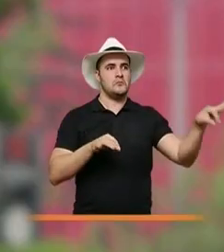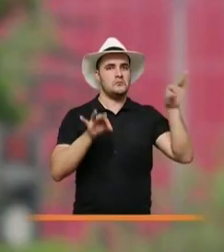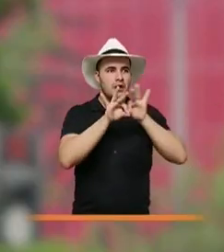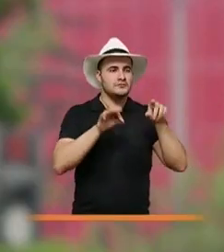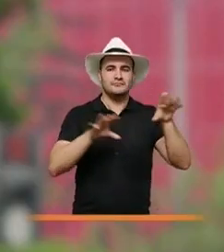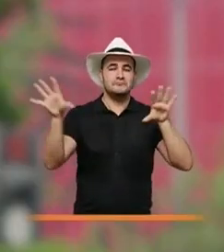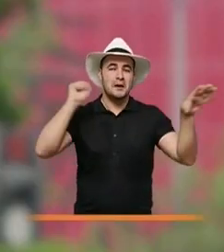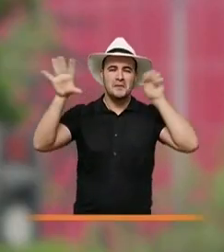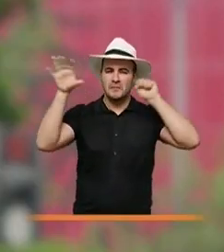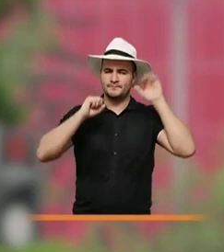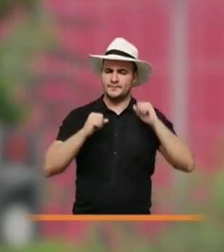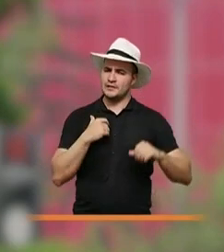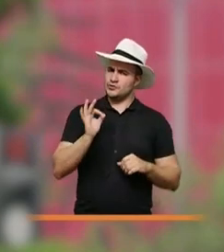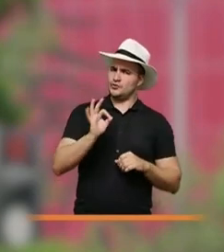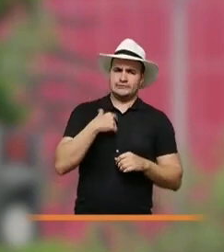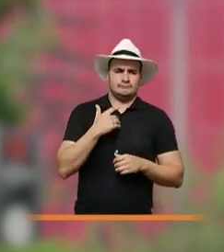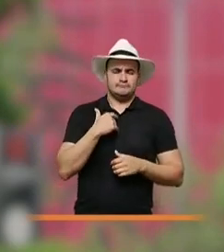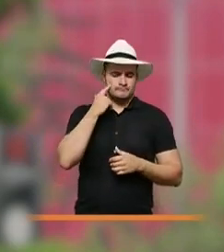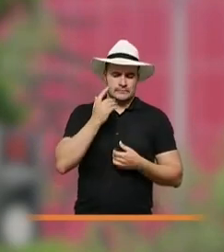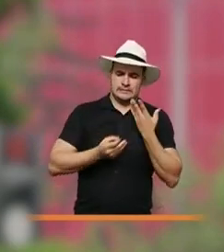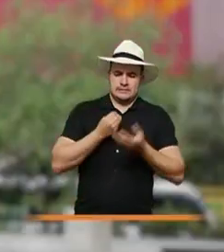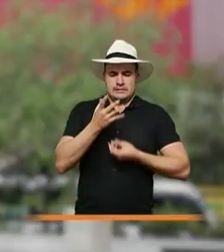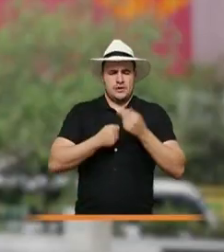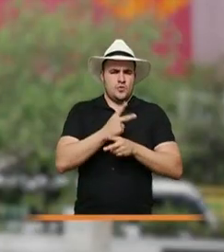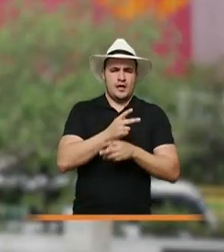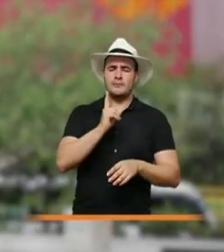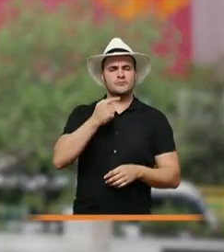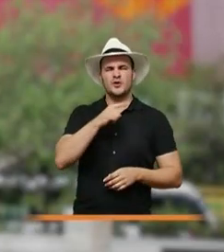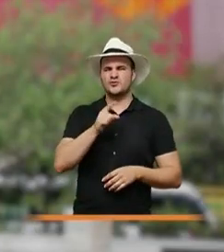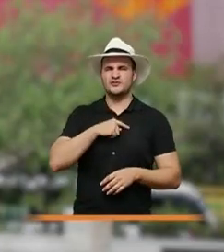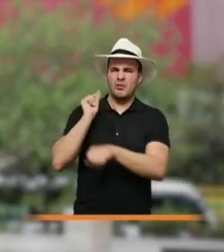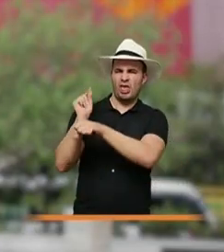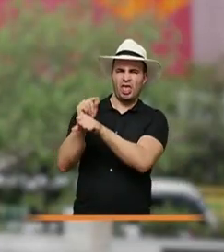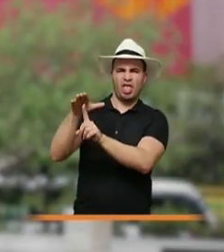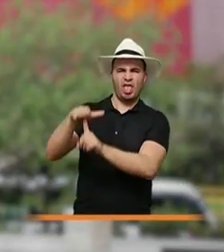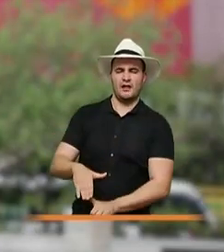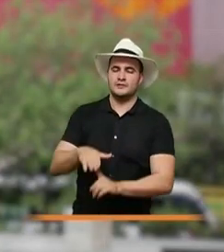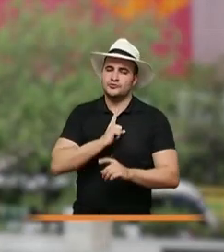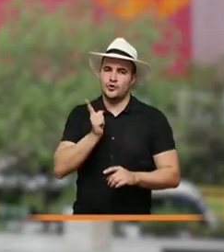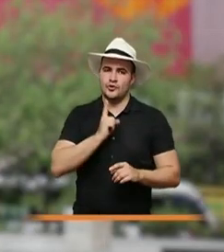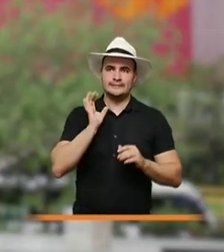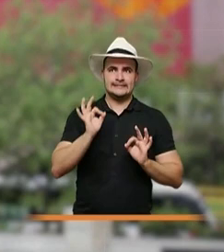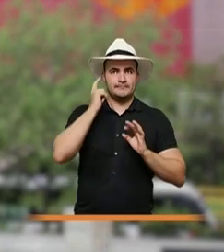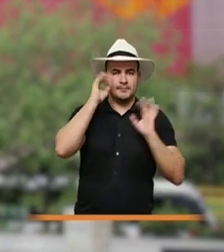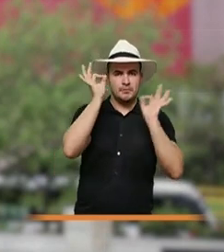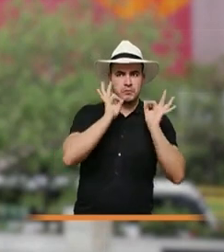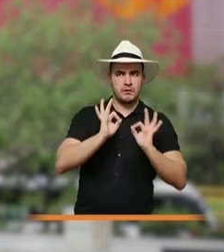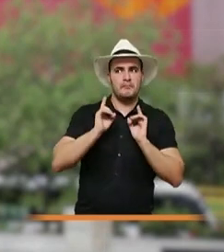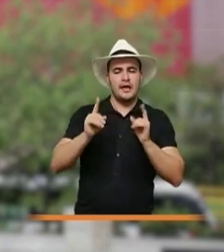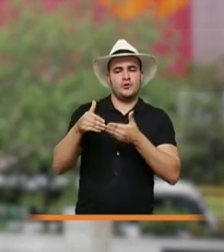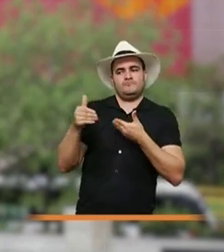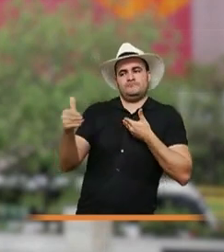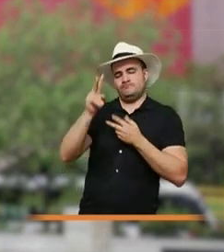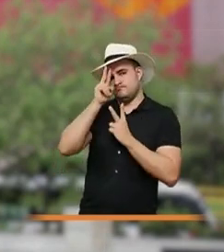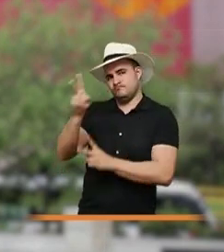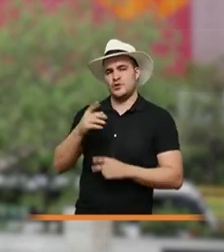soy cuidadoso en lo que le digo al compañero no me gusta y respetar entonces siempre estoy como midiendo las las distancias